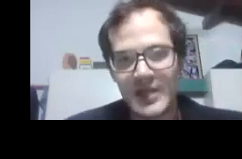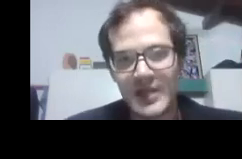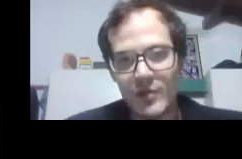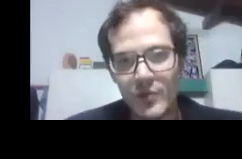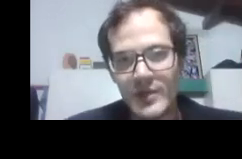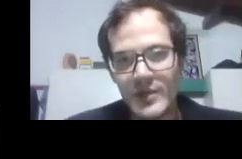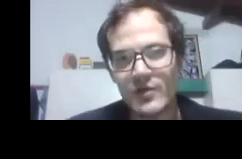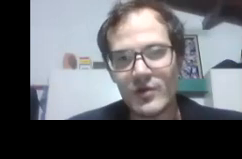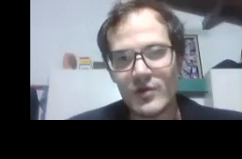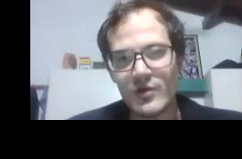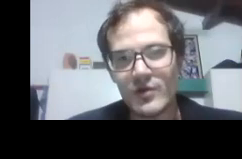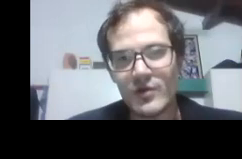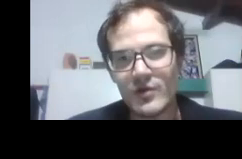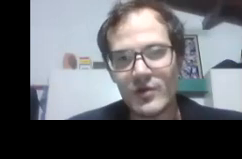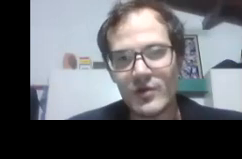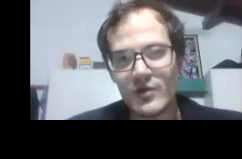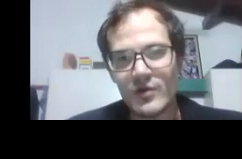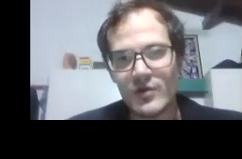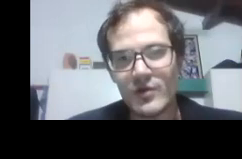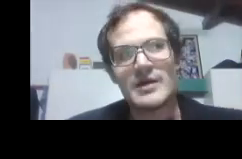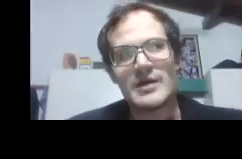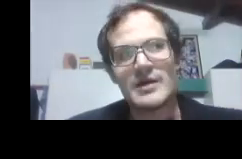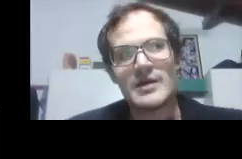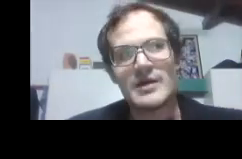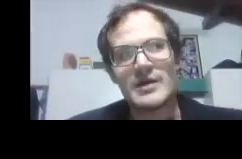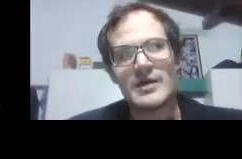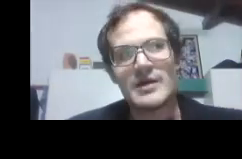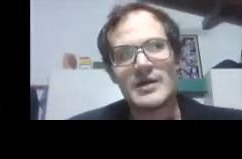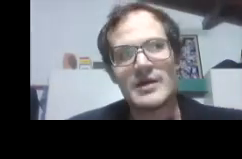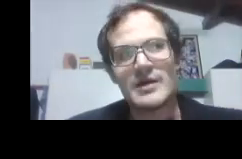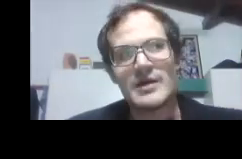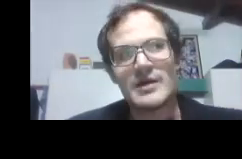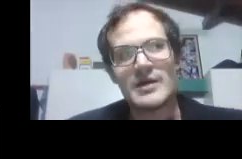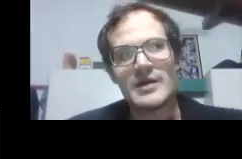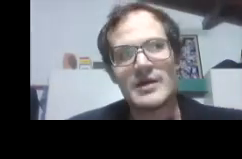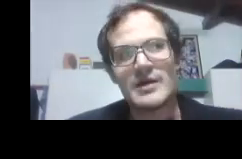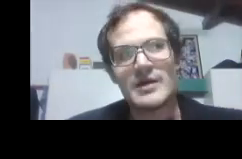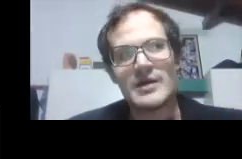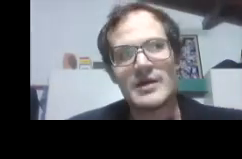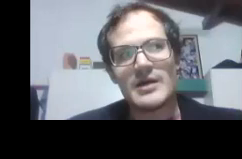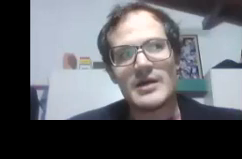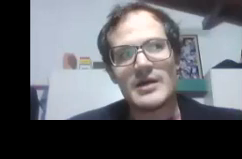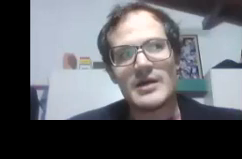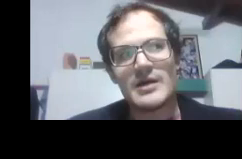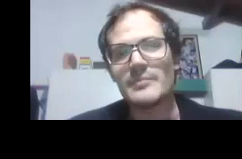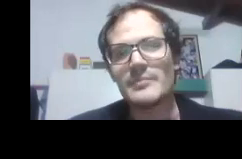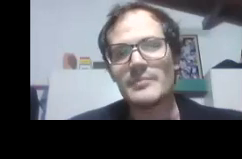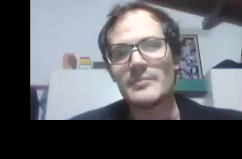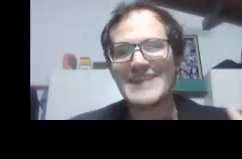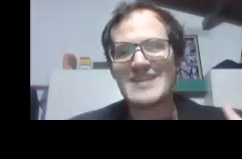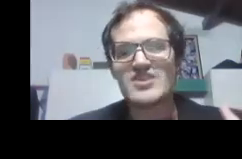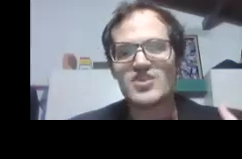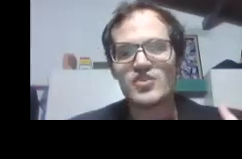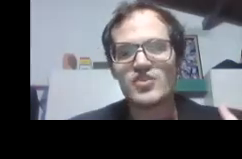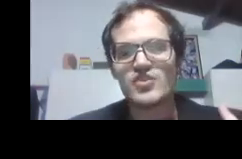cargos públicos y a falta de ventajas comerciales, sino que